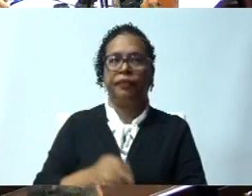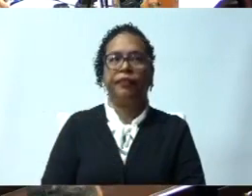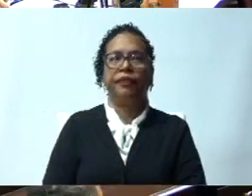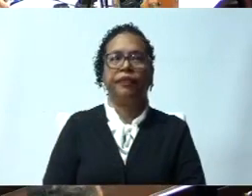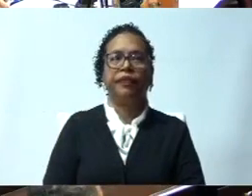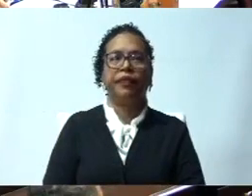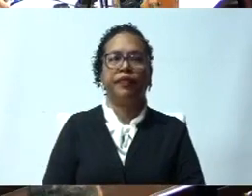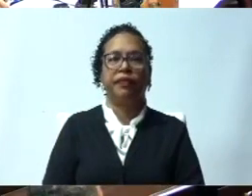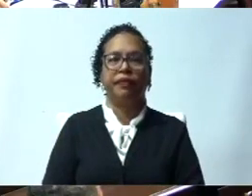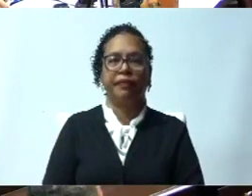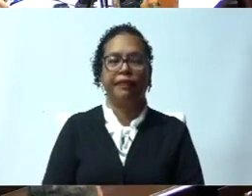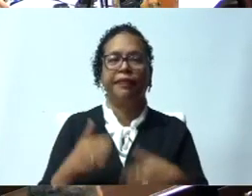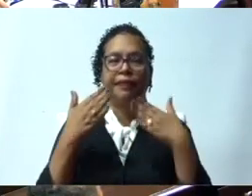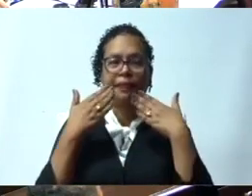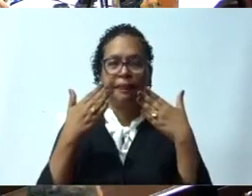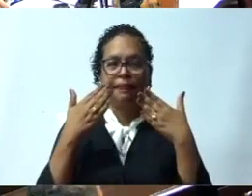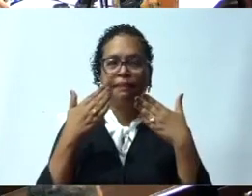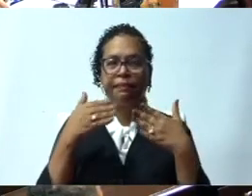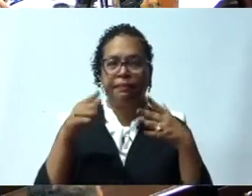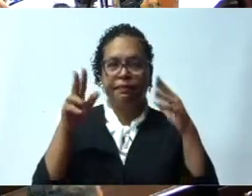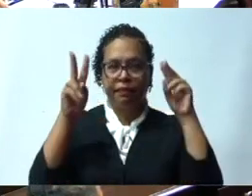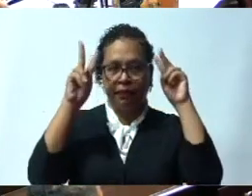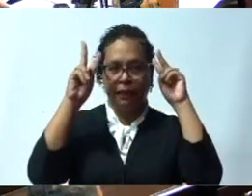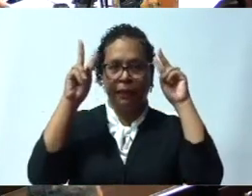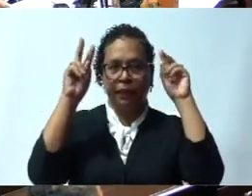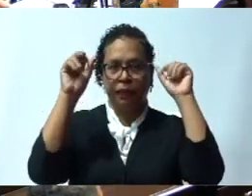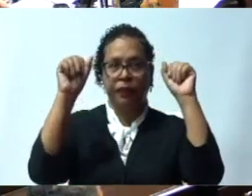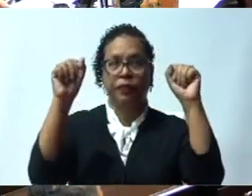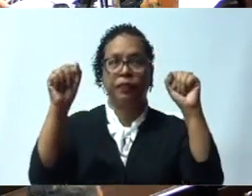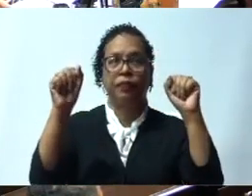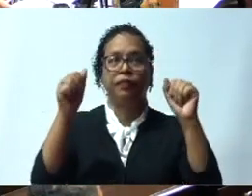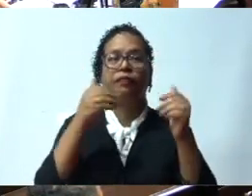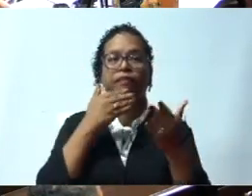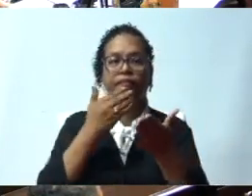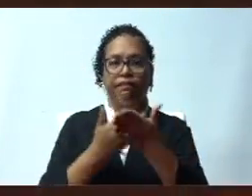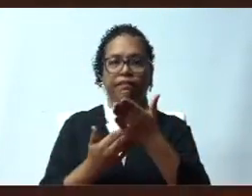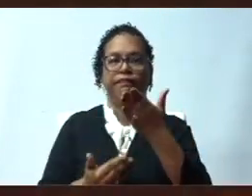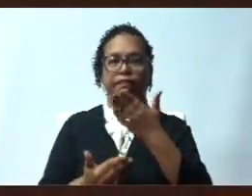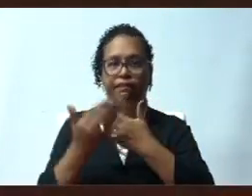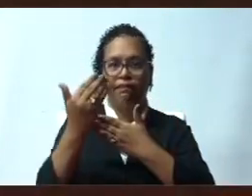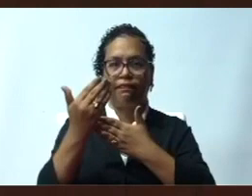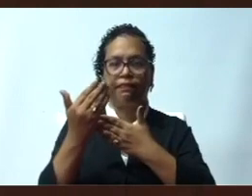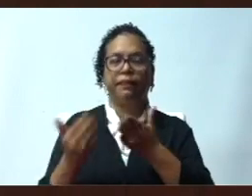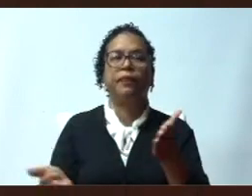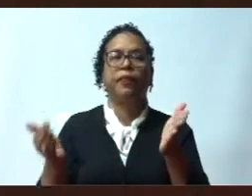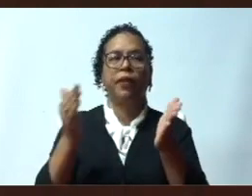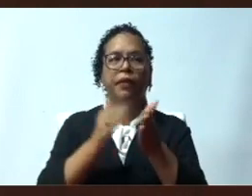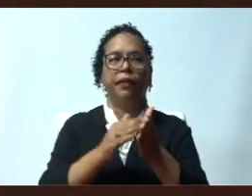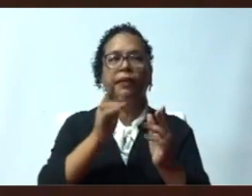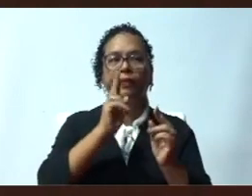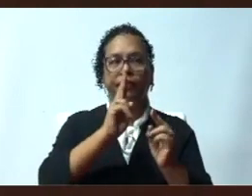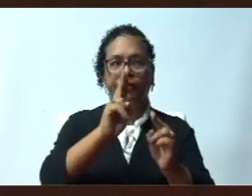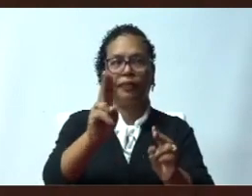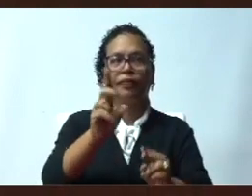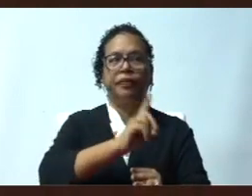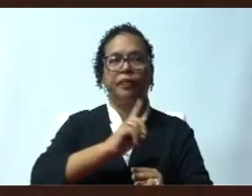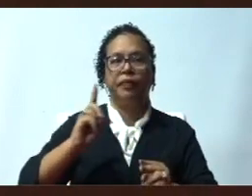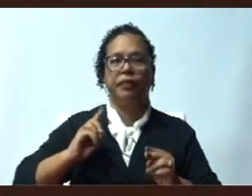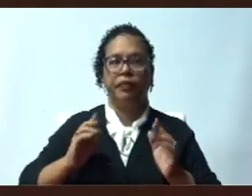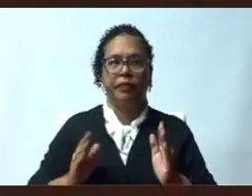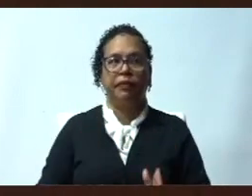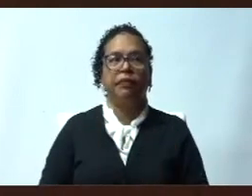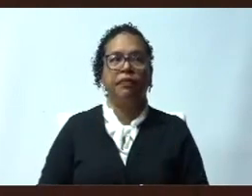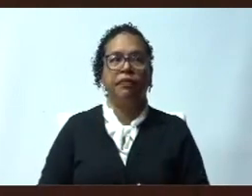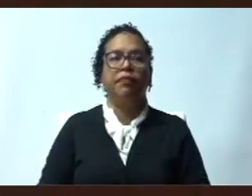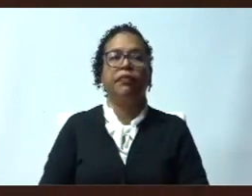Muchas gracias, señora vicepresidenta. Y buenos días una vez más a los honorables diputados y diputadas.